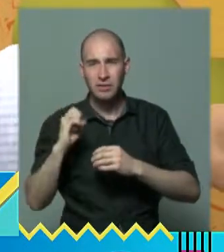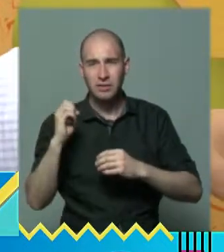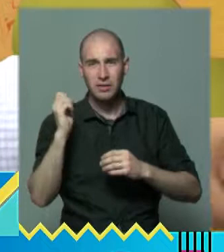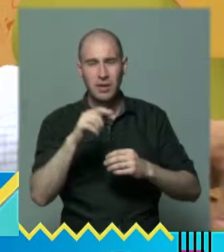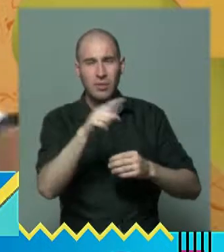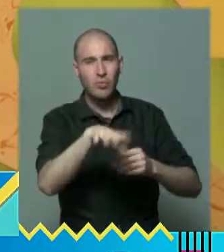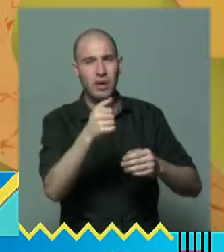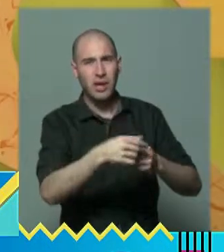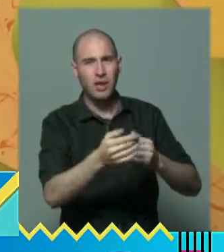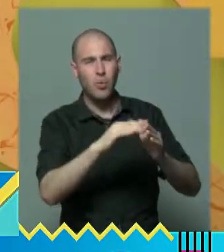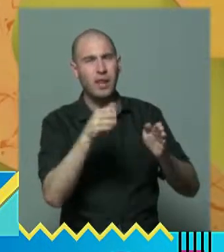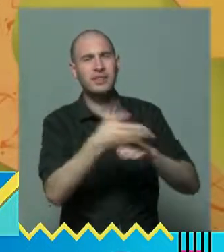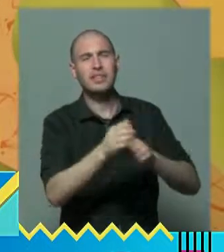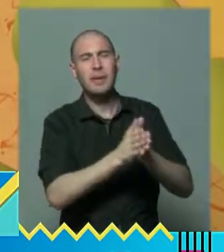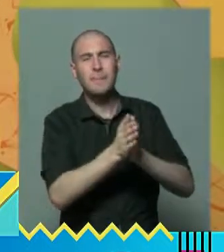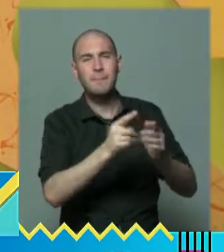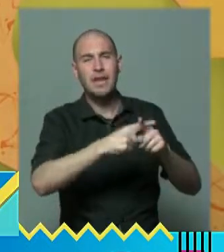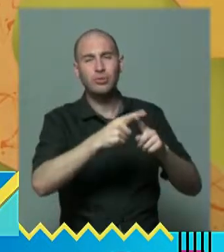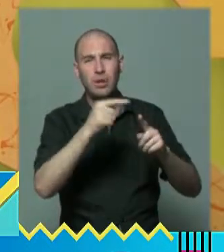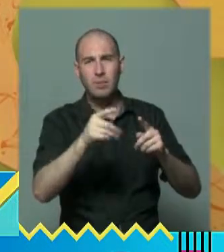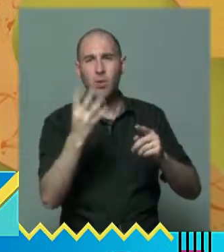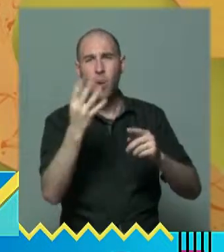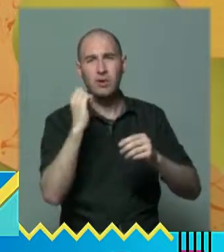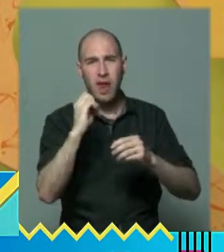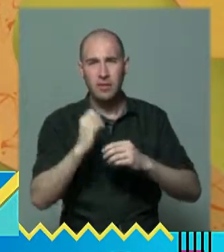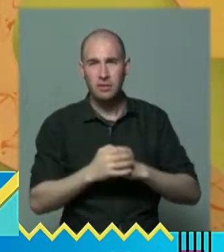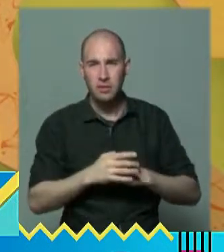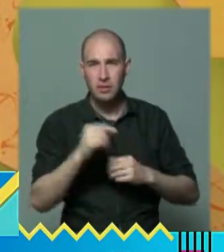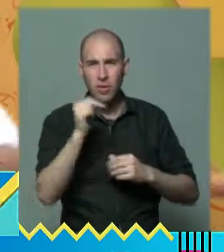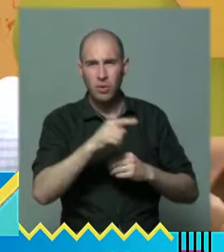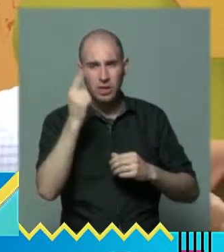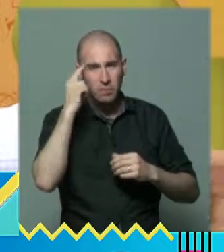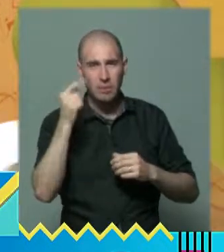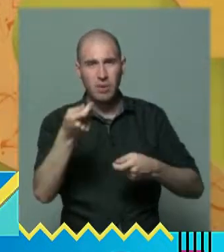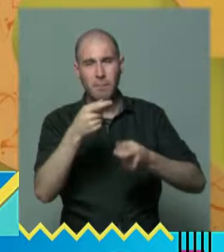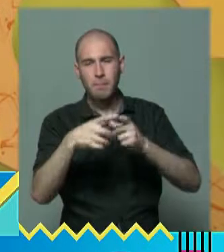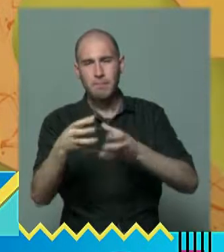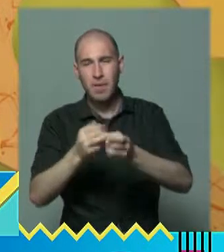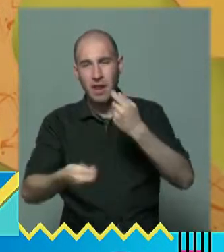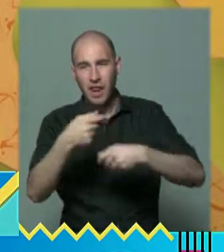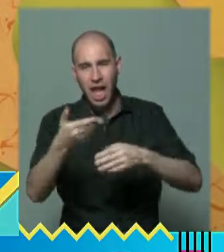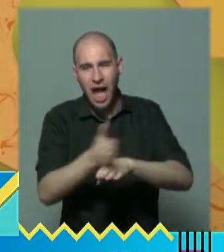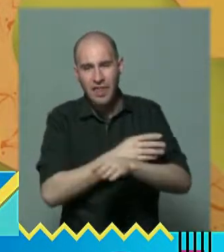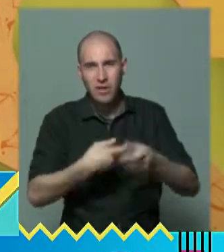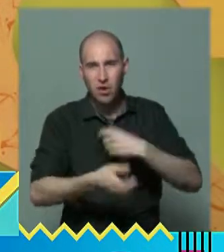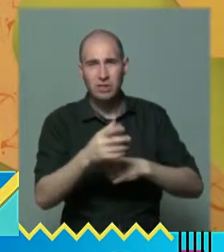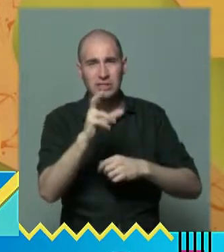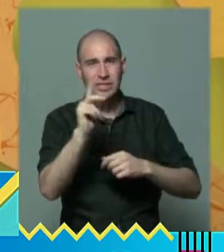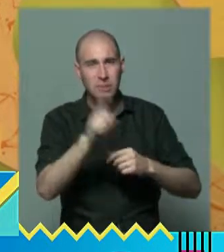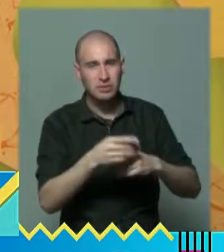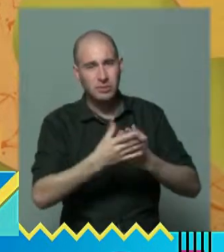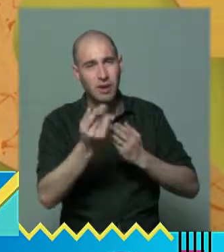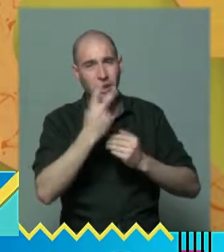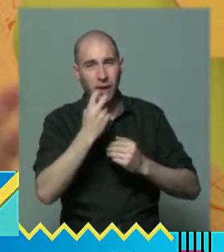esas piedras que están entrando al horno, ¿a qué temperatura entran? Y entran a 4 grados. ¿Y a usted no se le ocurrió por recalentar la piedra antes de meterla al horno? Se ahorra el 30% de la